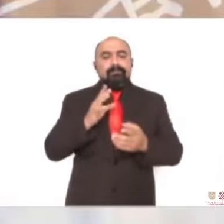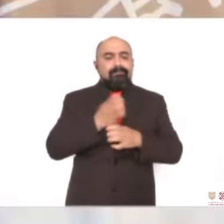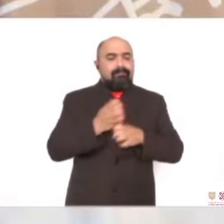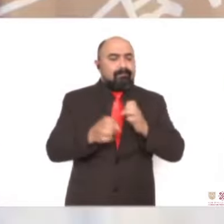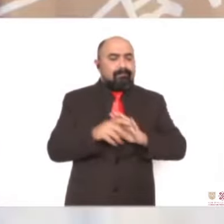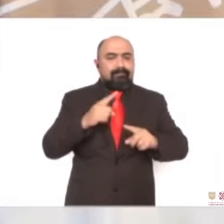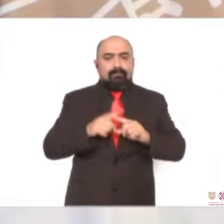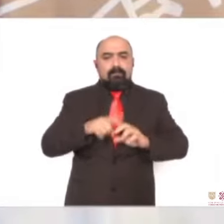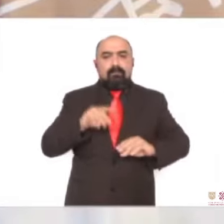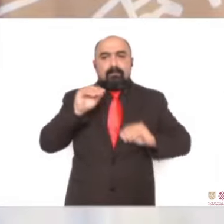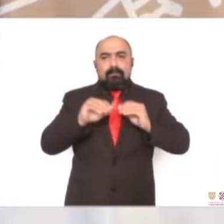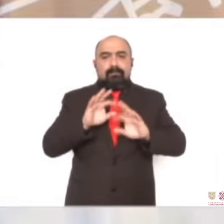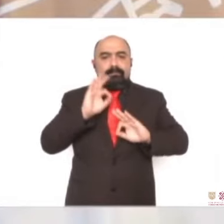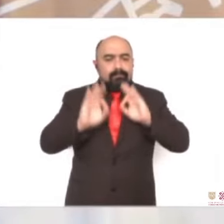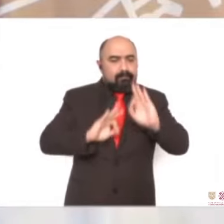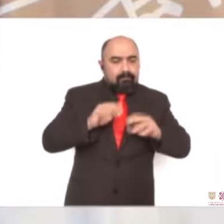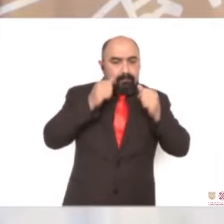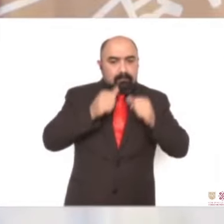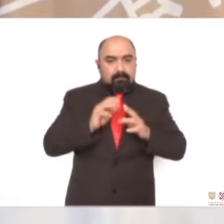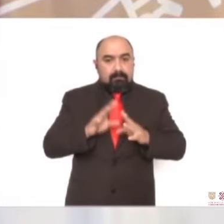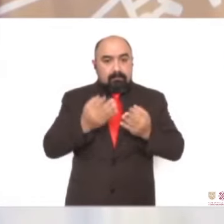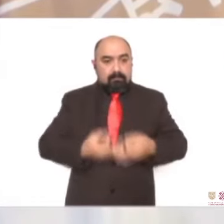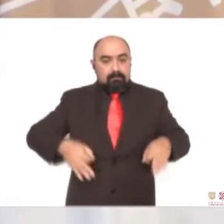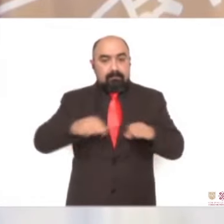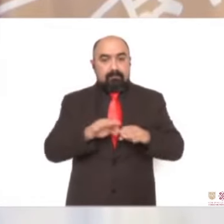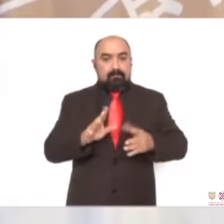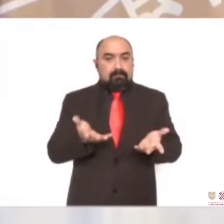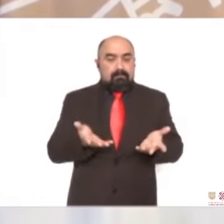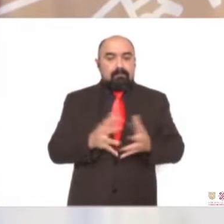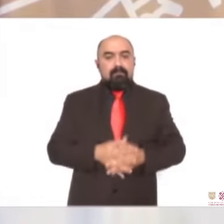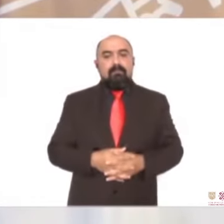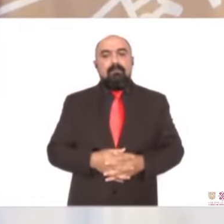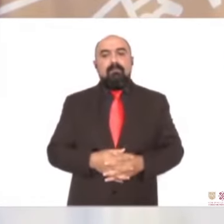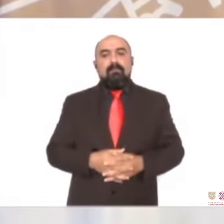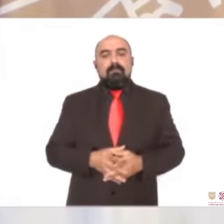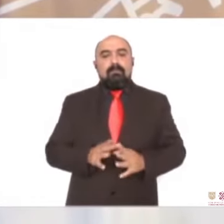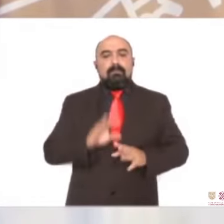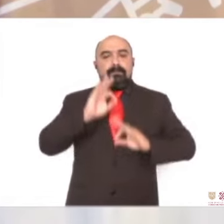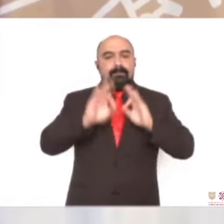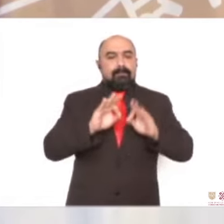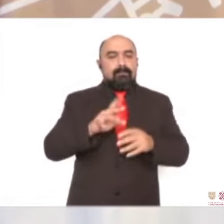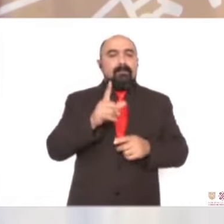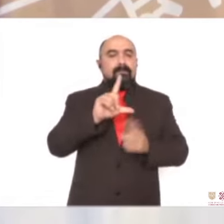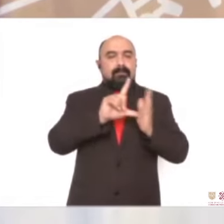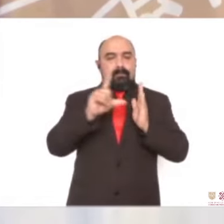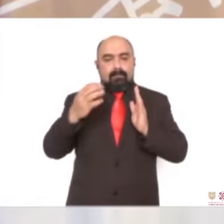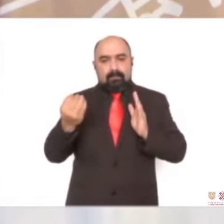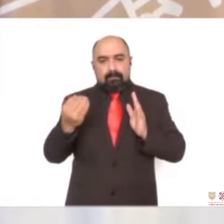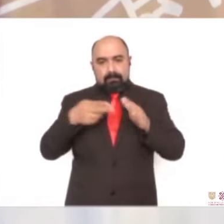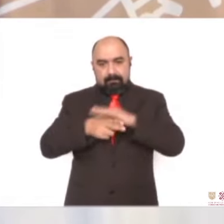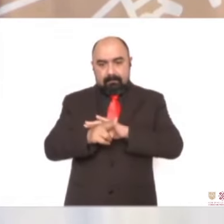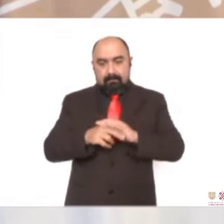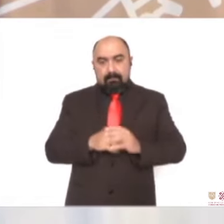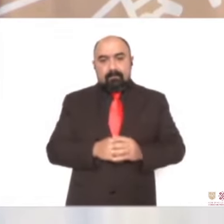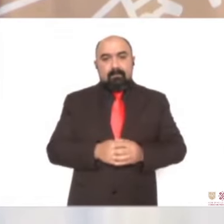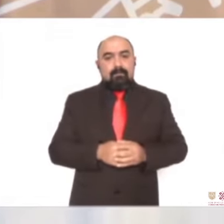detalle también, en esta parte de lo del de la línea 9 del metro. Y en